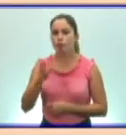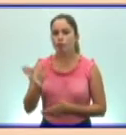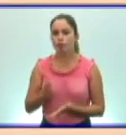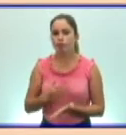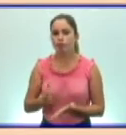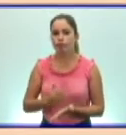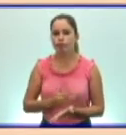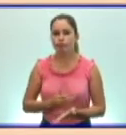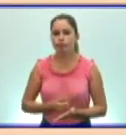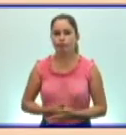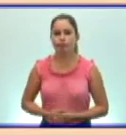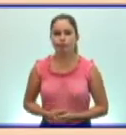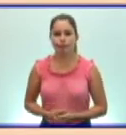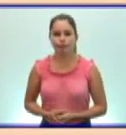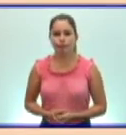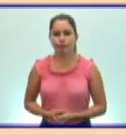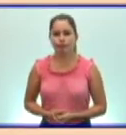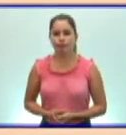trabajo.